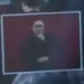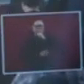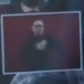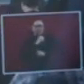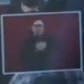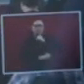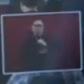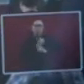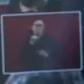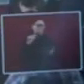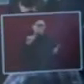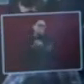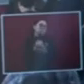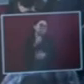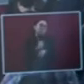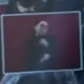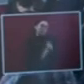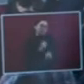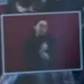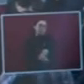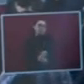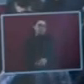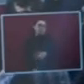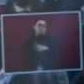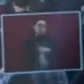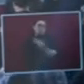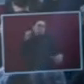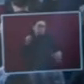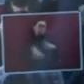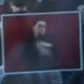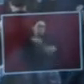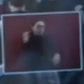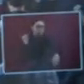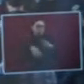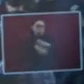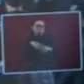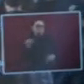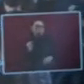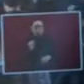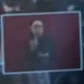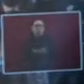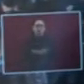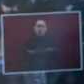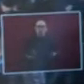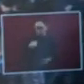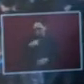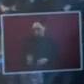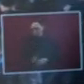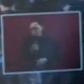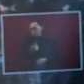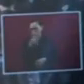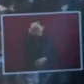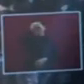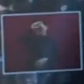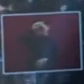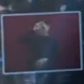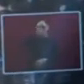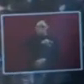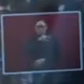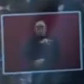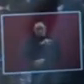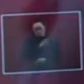parte de Petróleos Mexicanos y de la Secretaría de Energía. El presidente del Consejo Coordinador Empresarial, Carlos